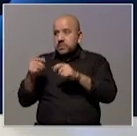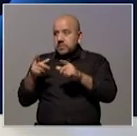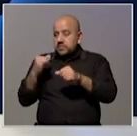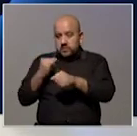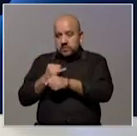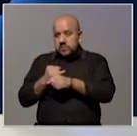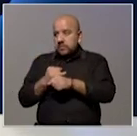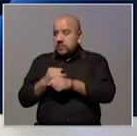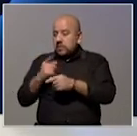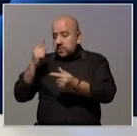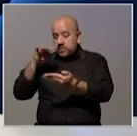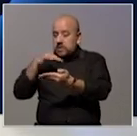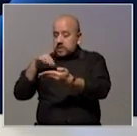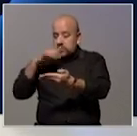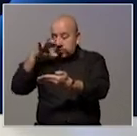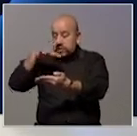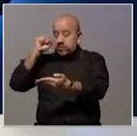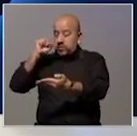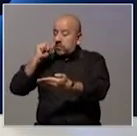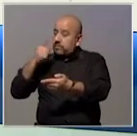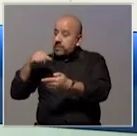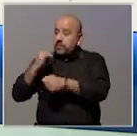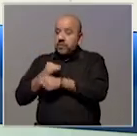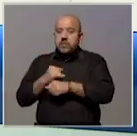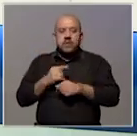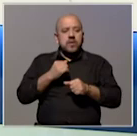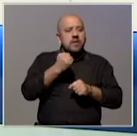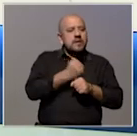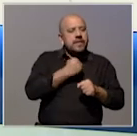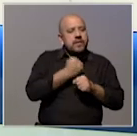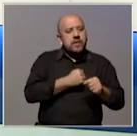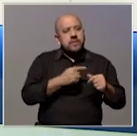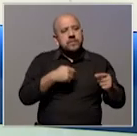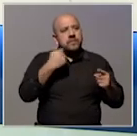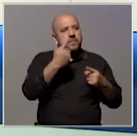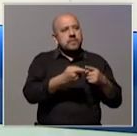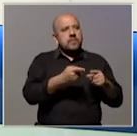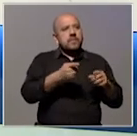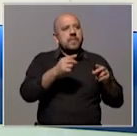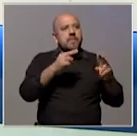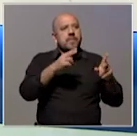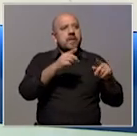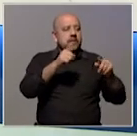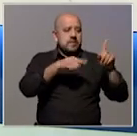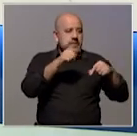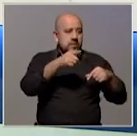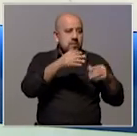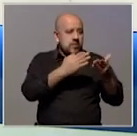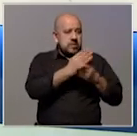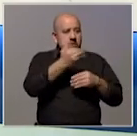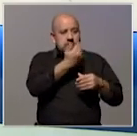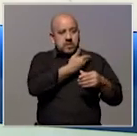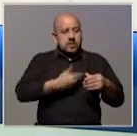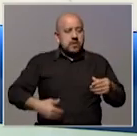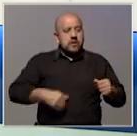correcta la interpretación pasando el trabajo que viene de acá al final de la gestión que te va a tener siempre la presidencia esta